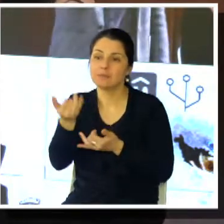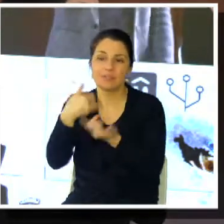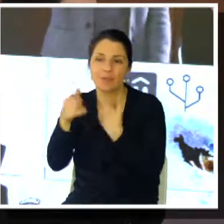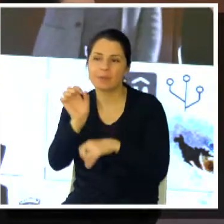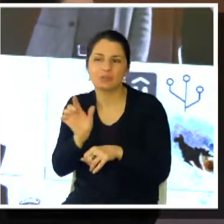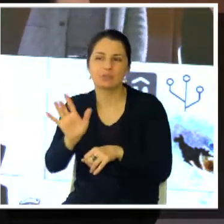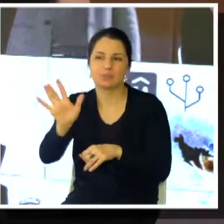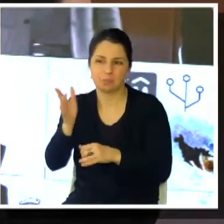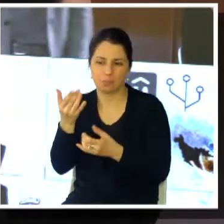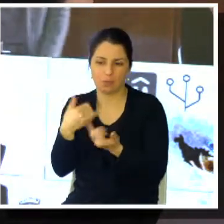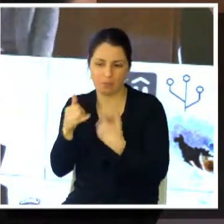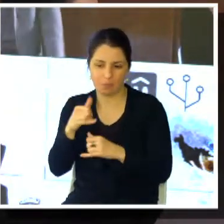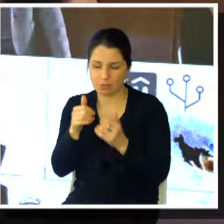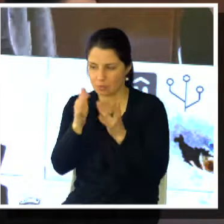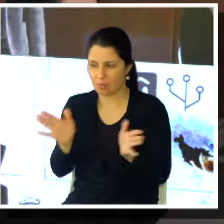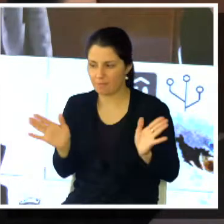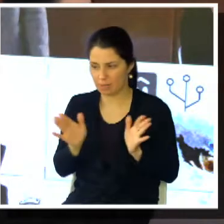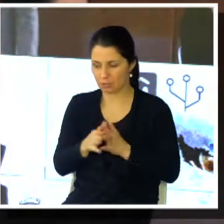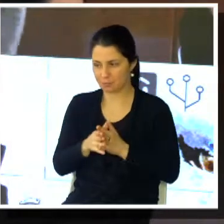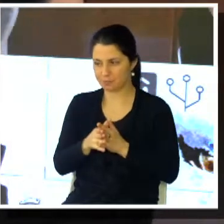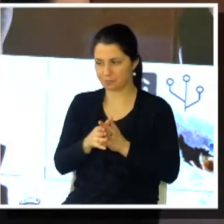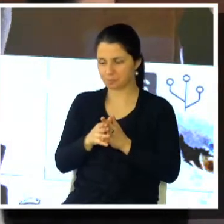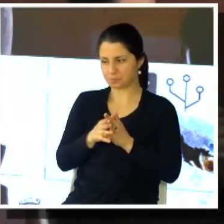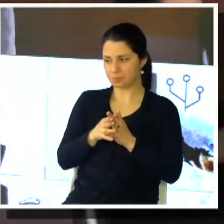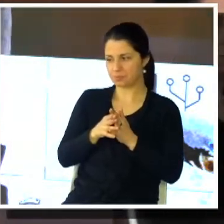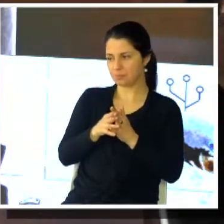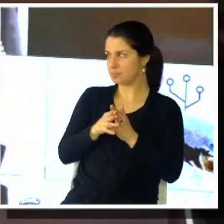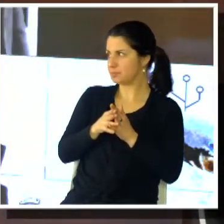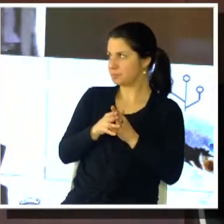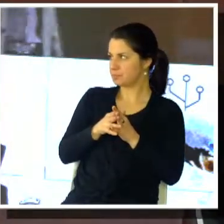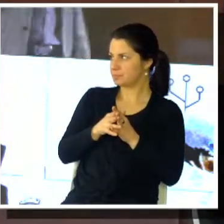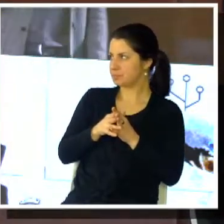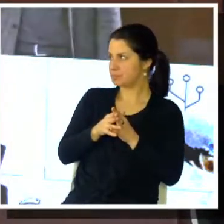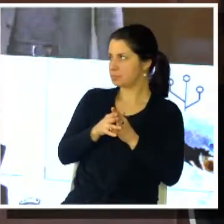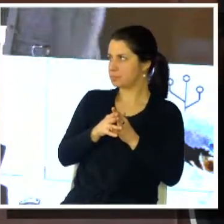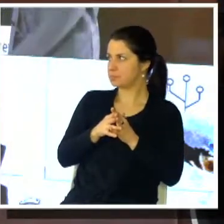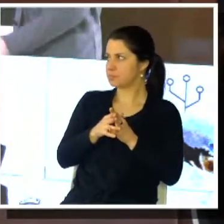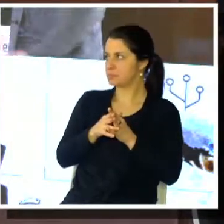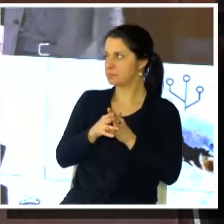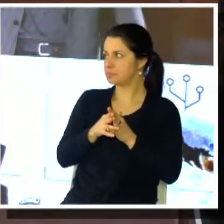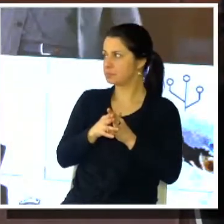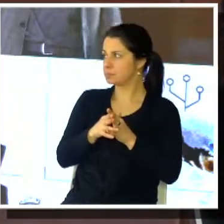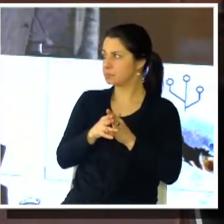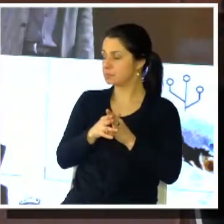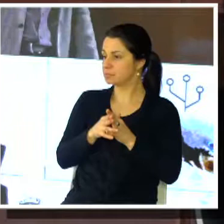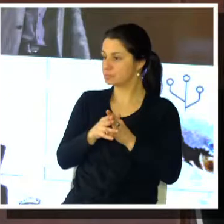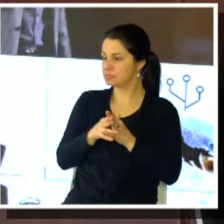todo que está habiendo, ¿verdad? Se me murió